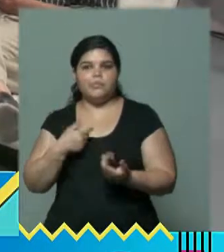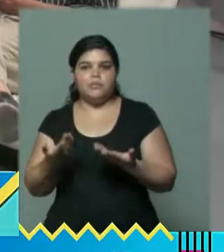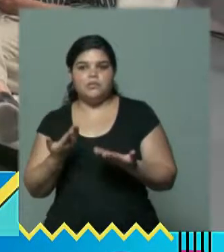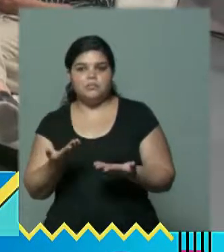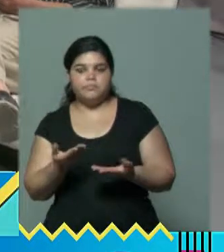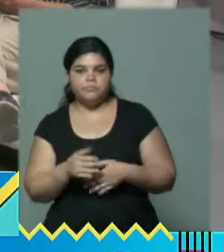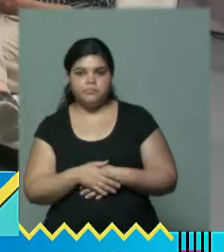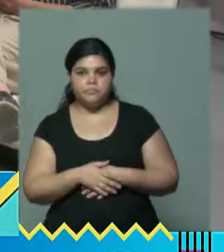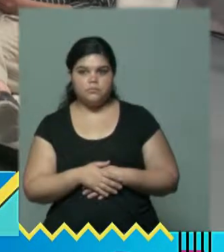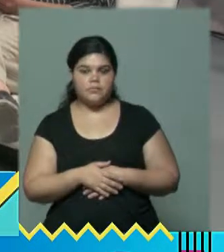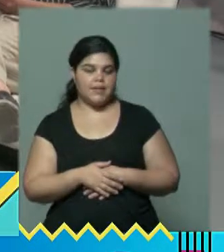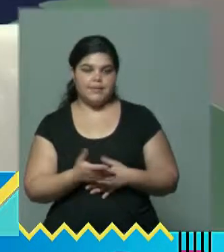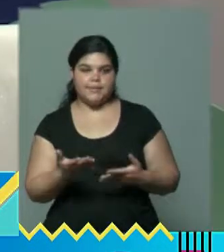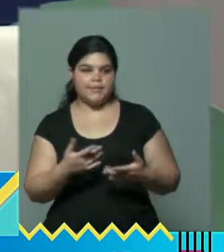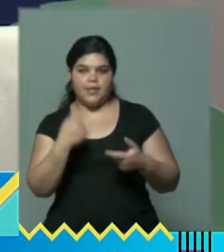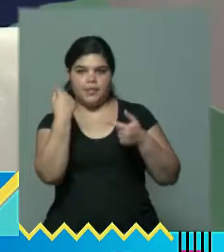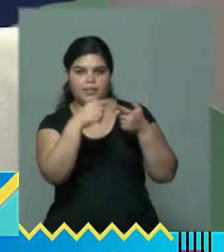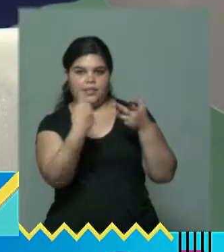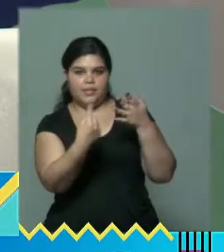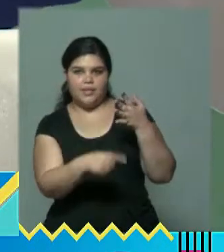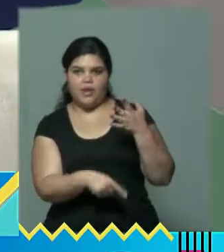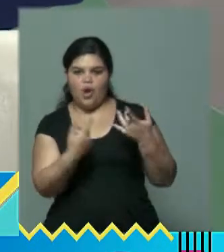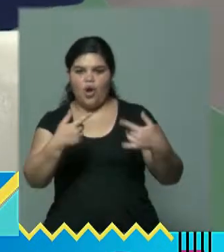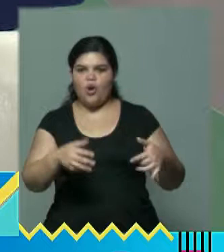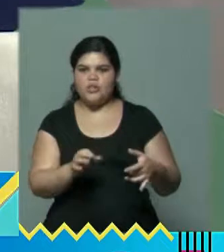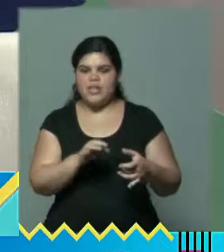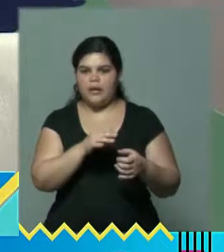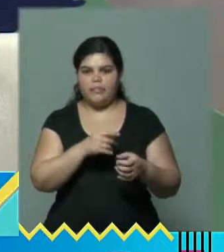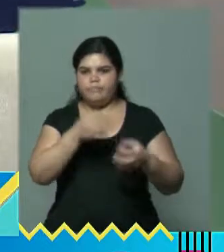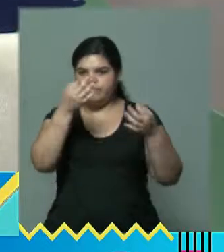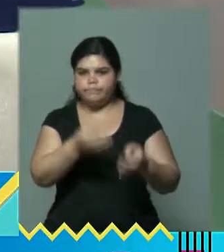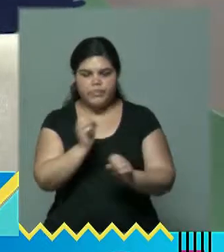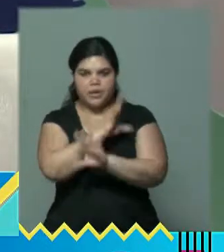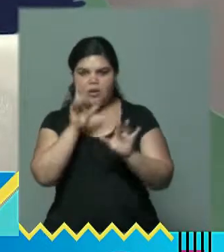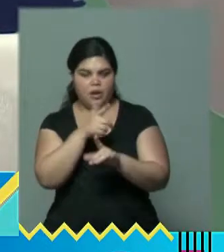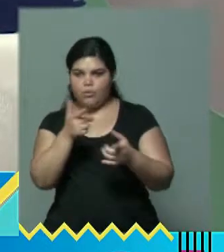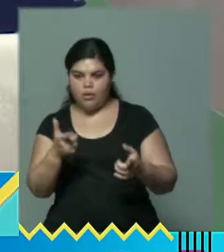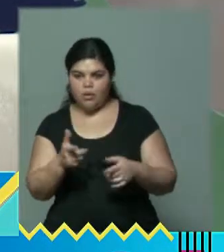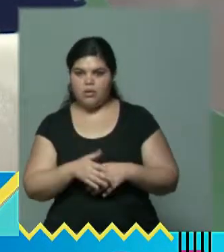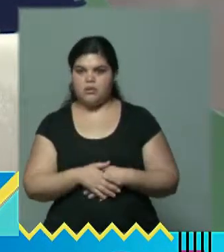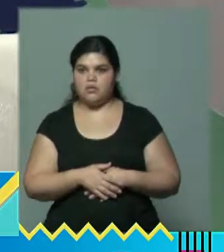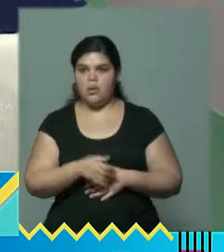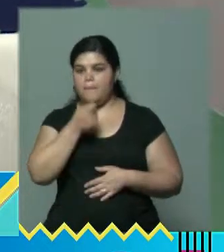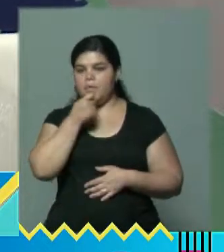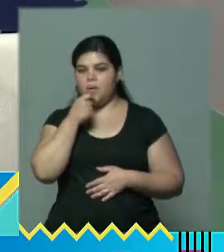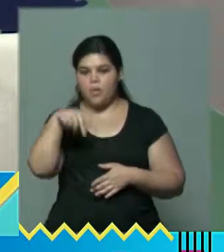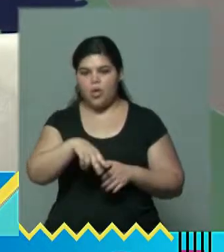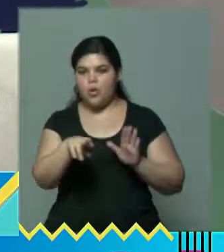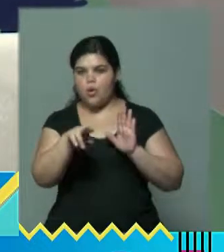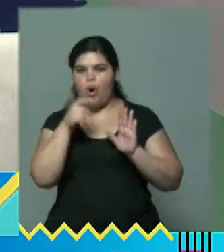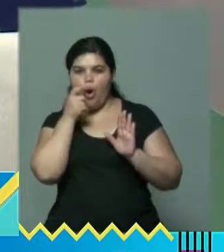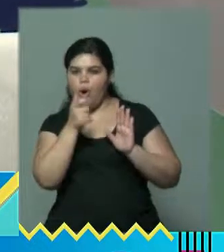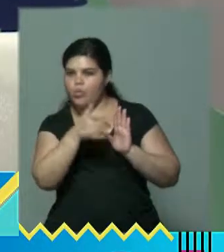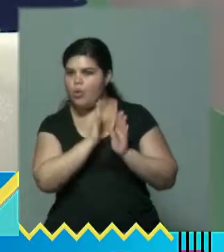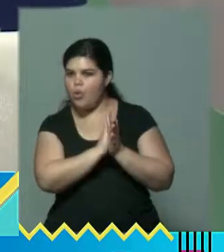realidad, bueno, hay muchas aristas que han ido quedando sueltas. Por ejemplo, saber cuando hablamos de esta nueva regulación,